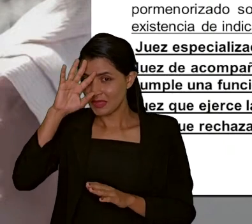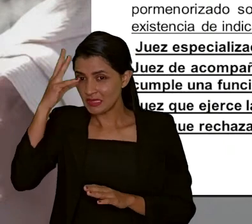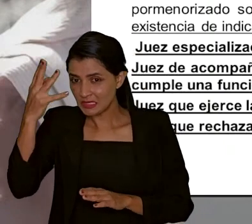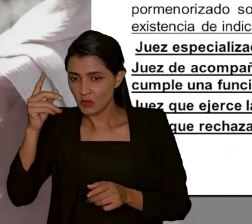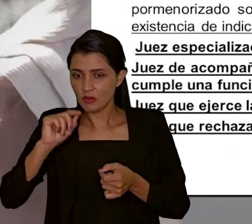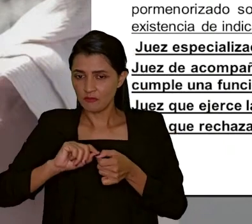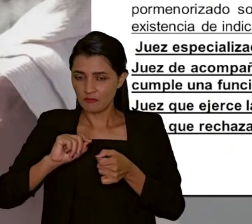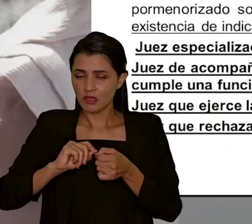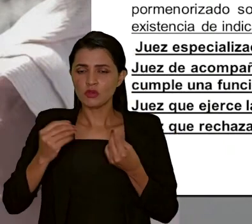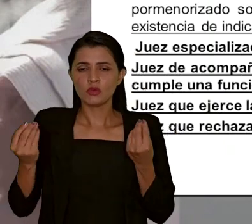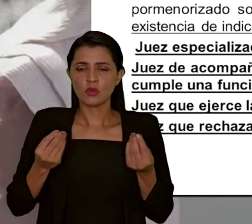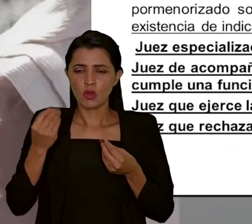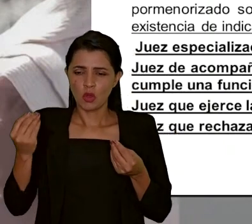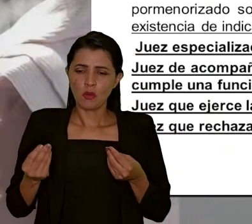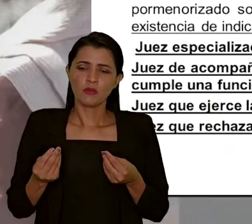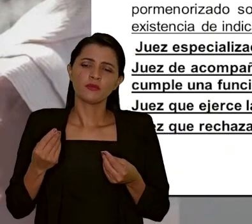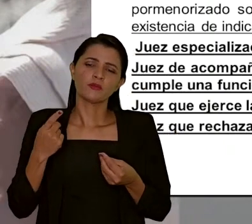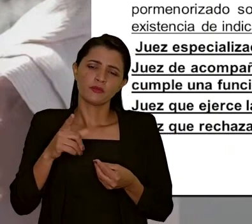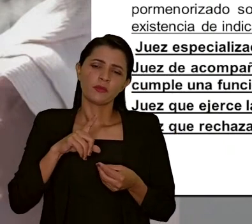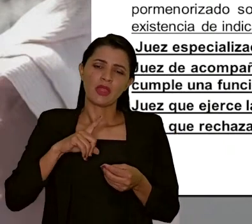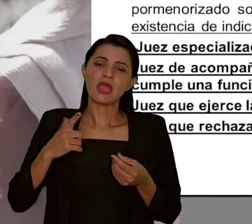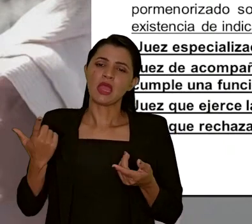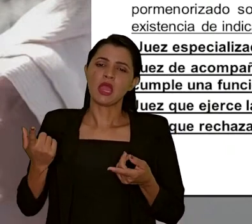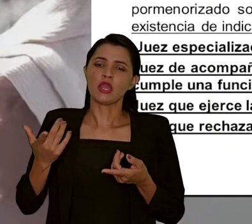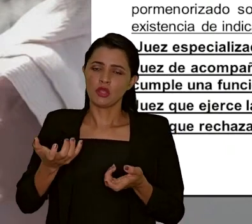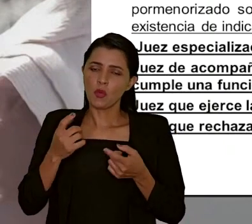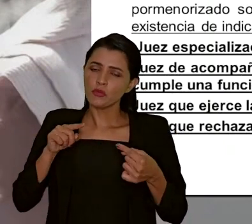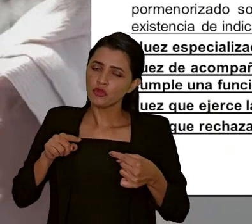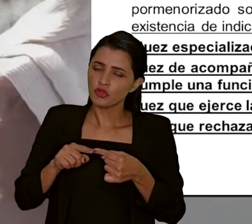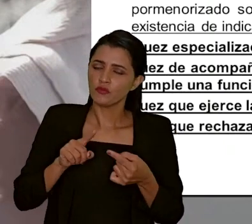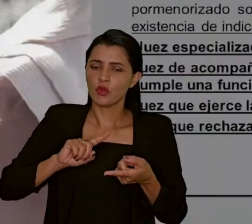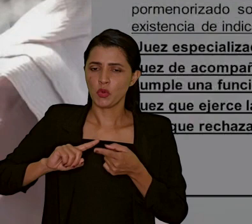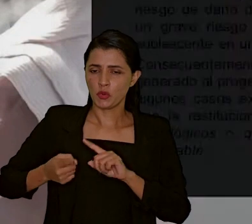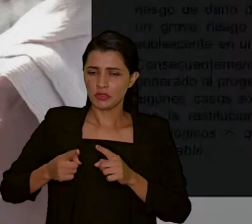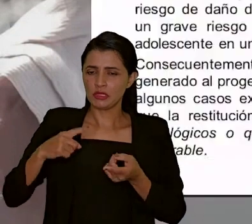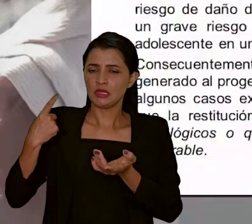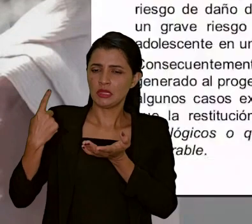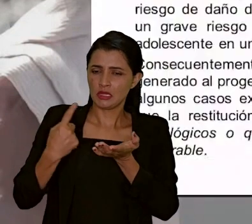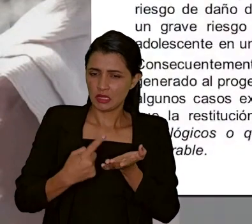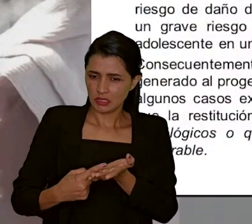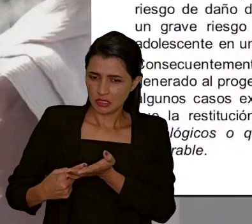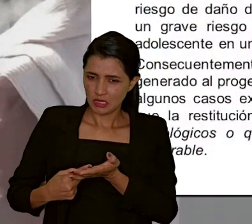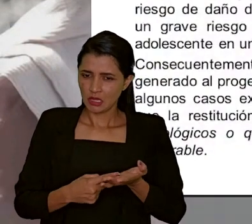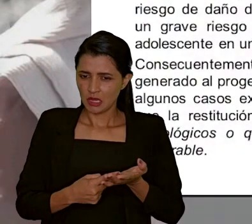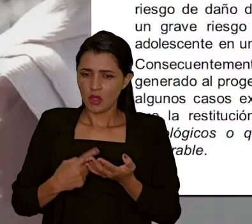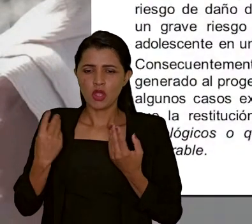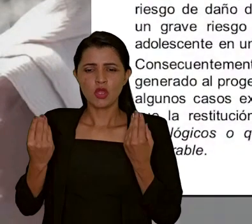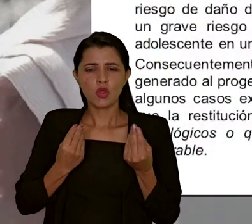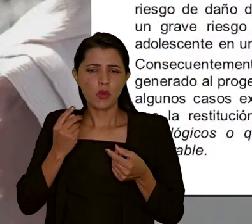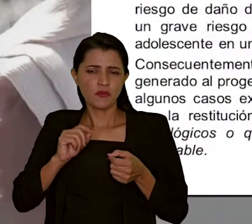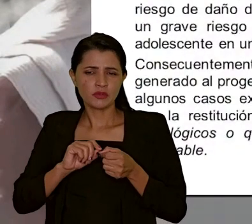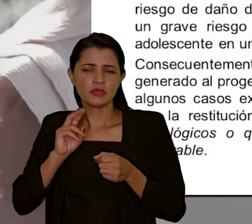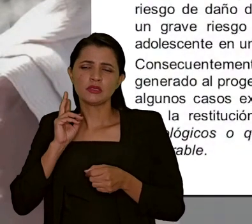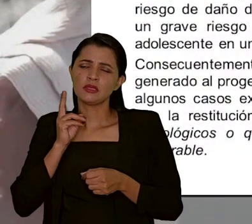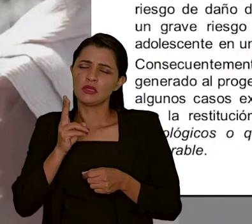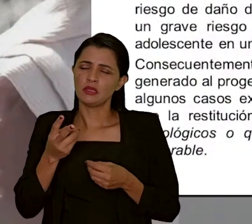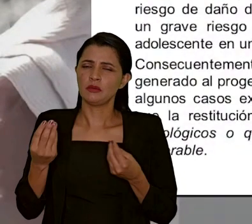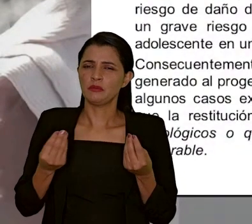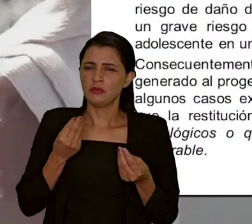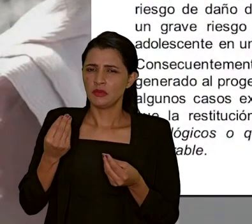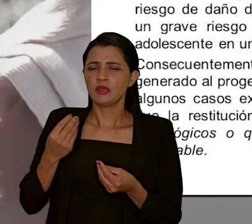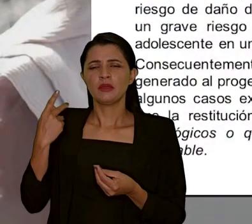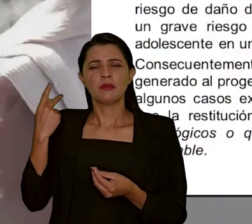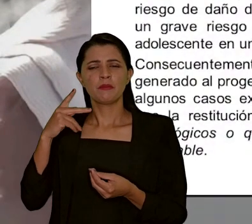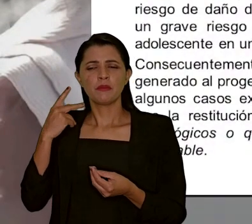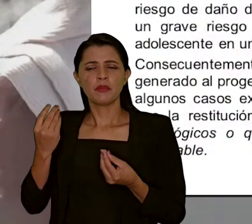ejerce la conciliación. Es un juez que rechaza toda prueba inconducente. Para ello es importante,